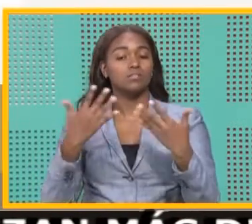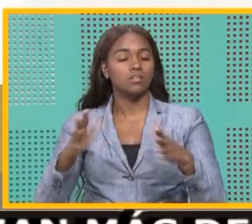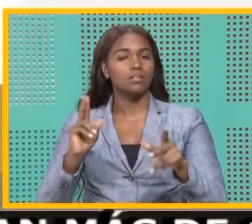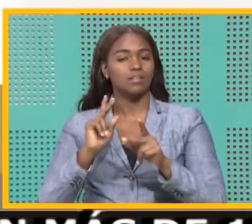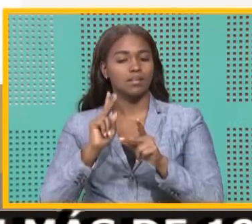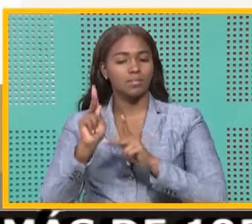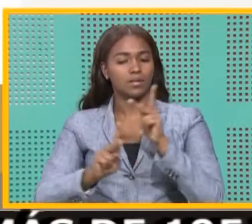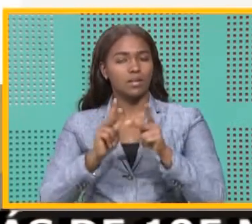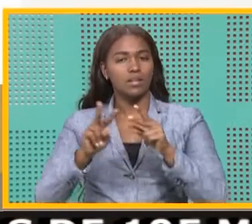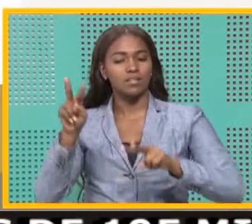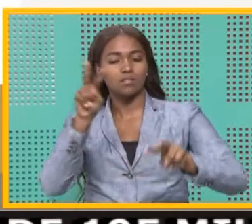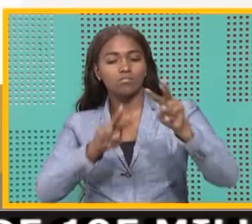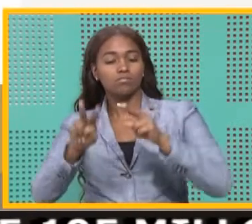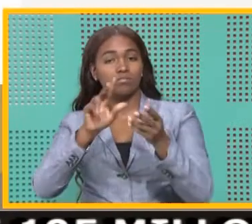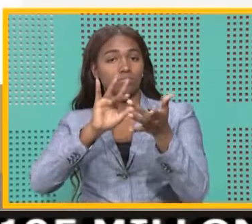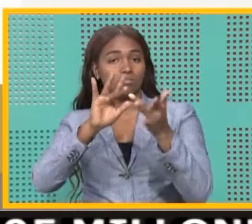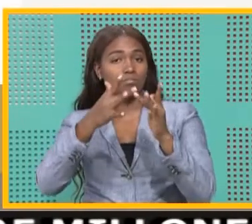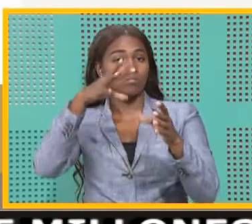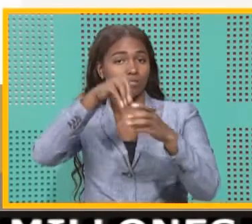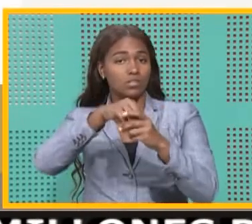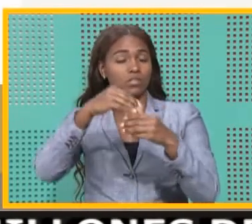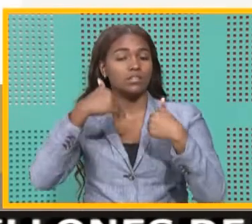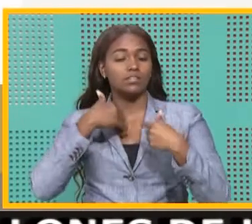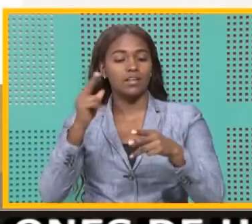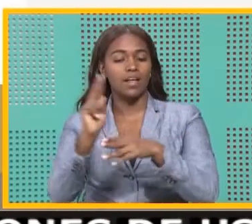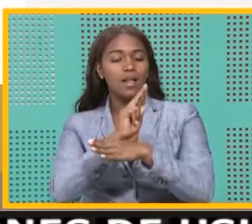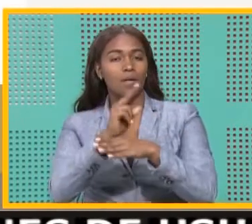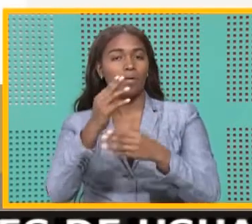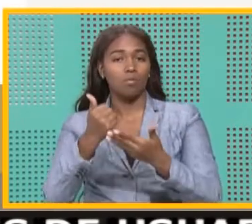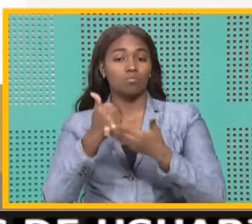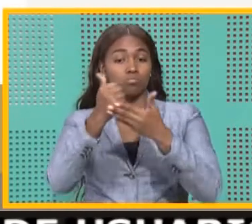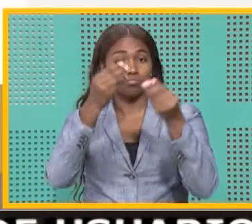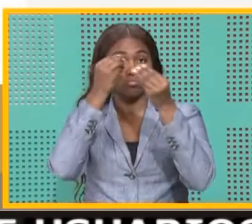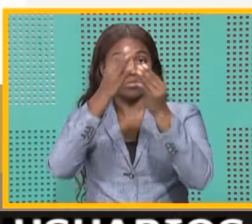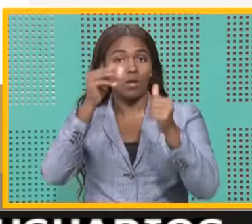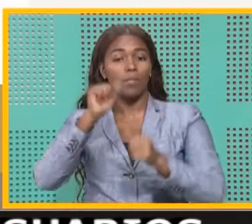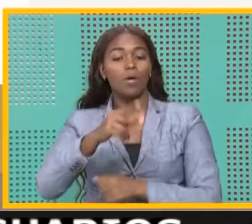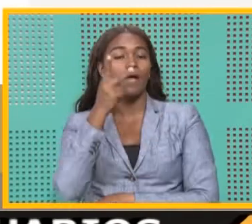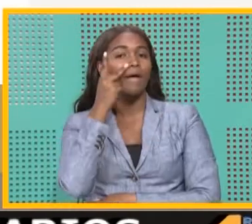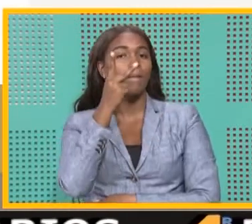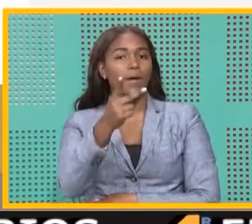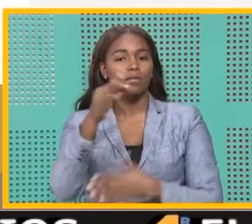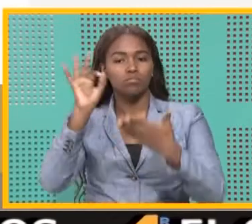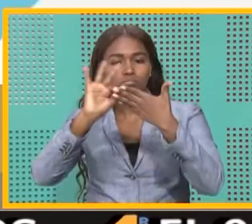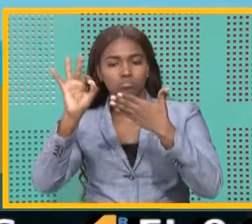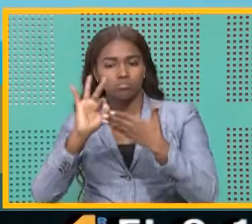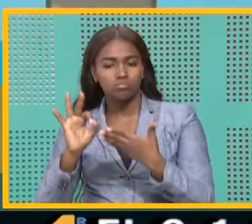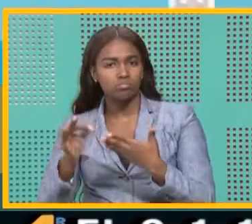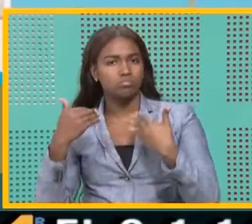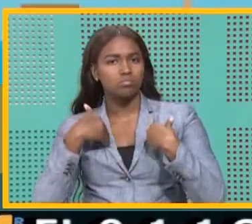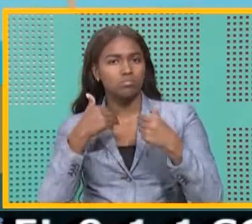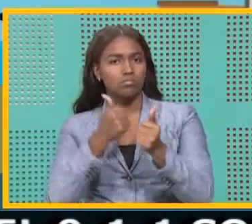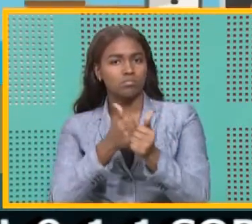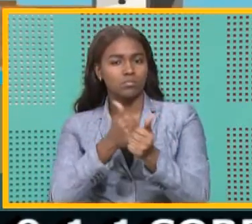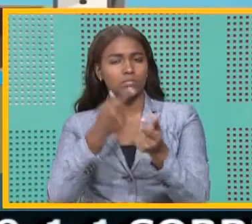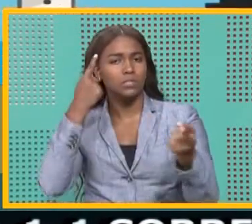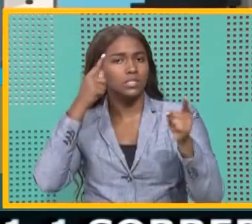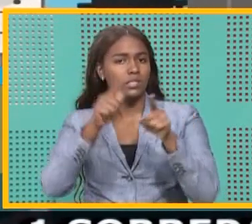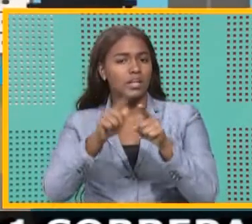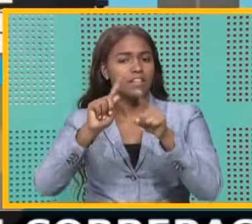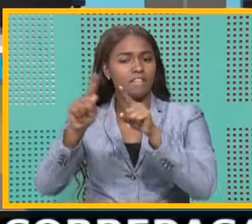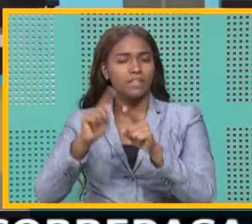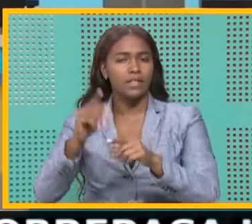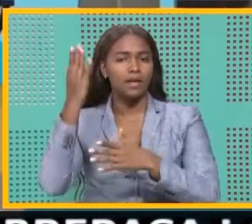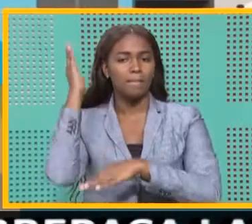el Ciberobservatorio, una herramienta informativa donde se puede visualizar estadísticas relativas al nivel de